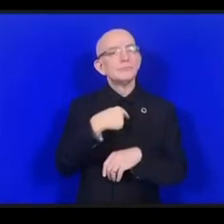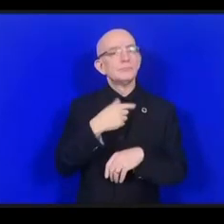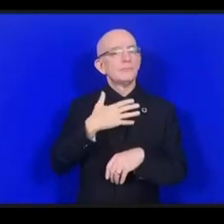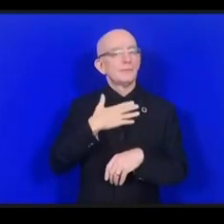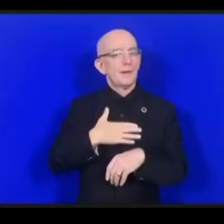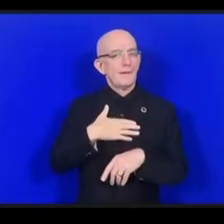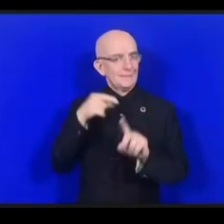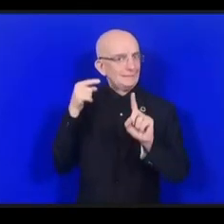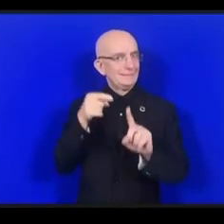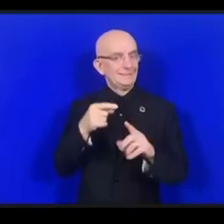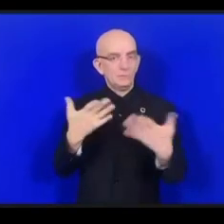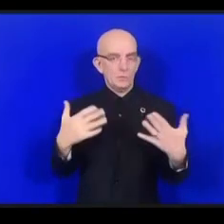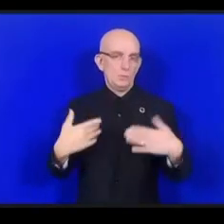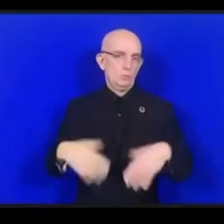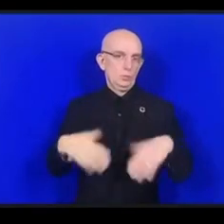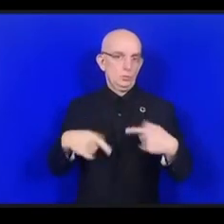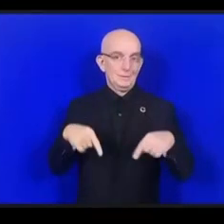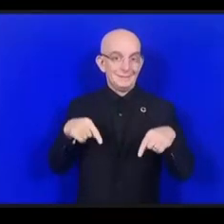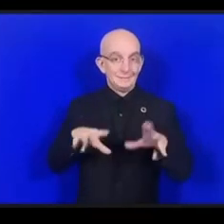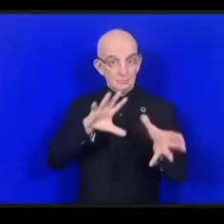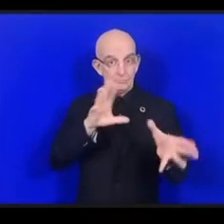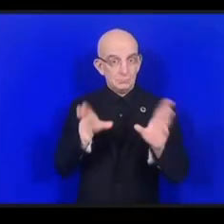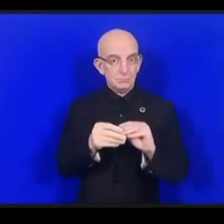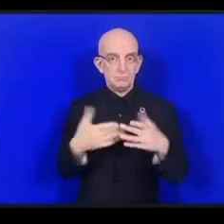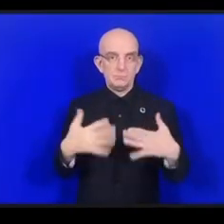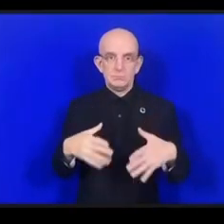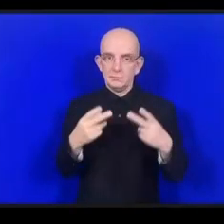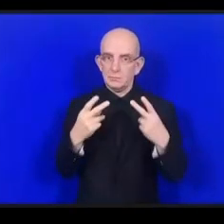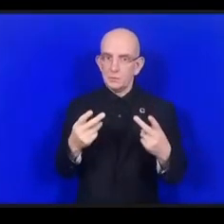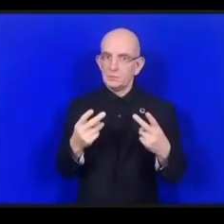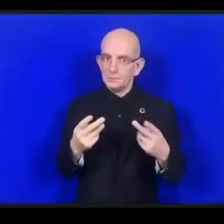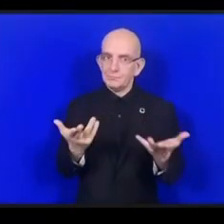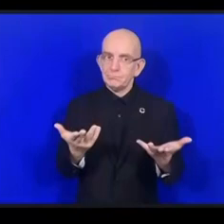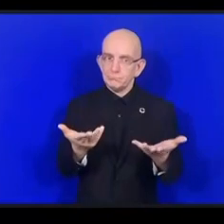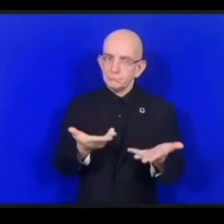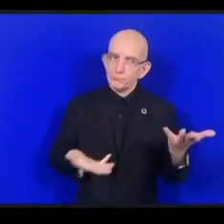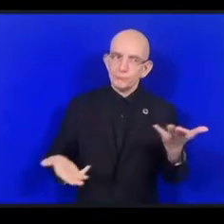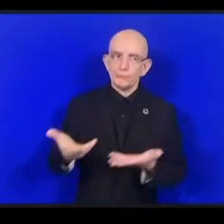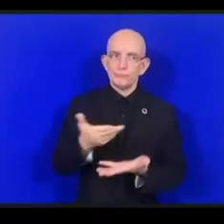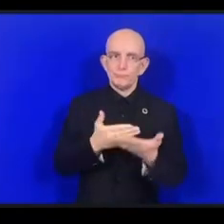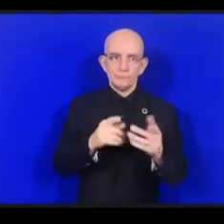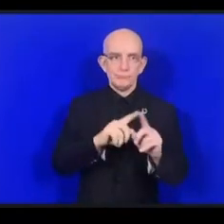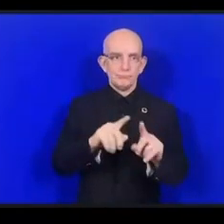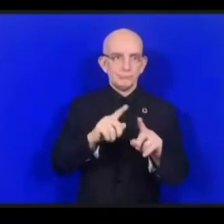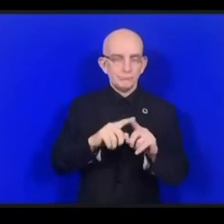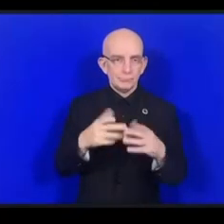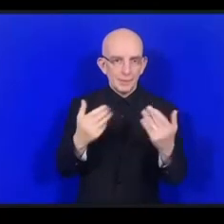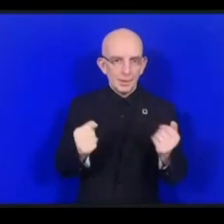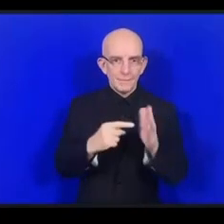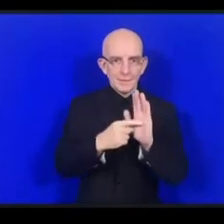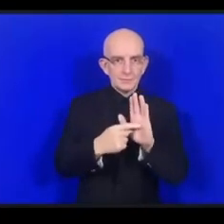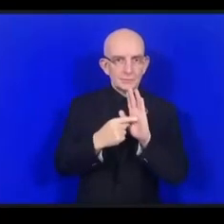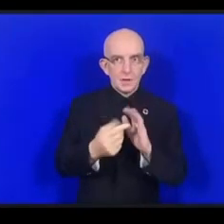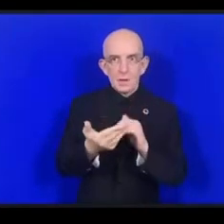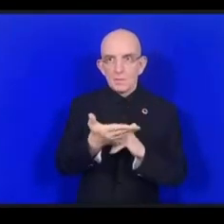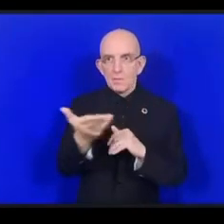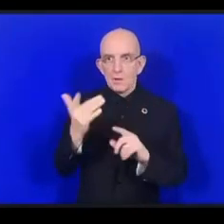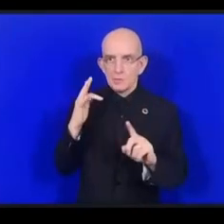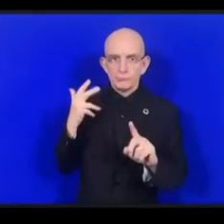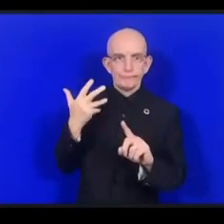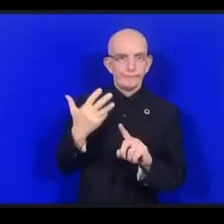que que lo importante que es eh la parte abierta de todo esto habrán oído hablar del sistema